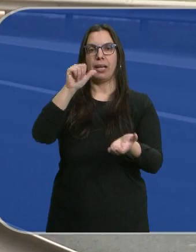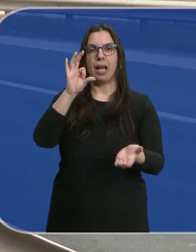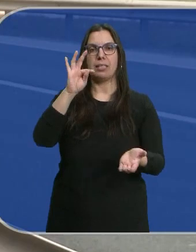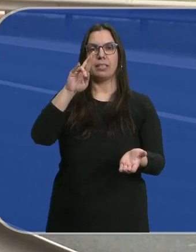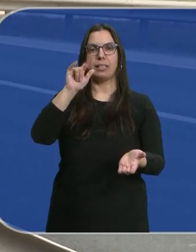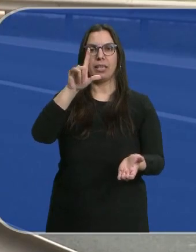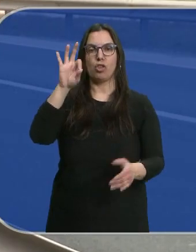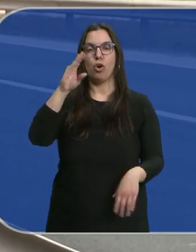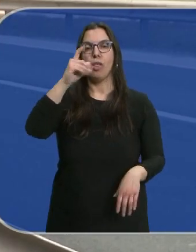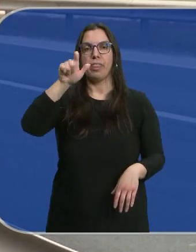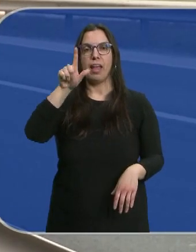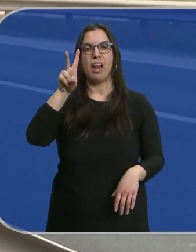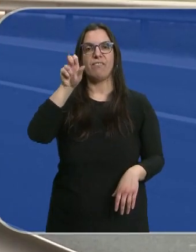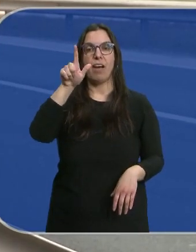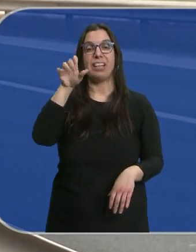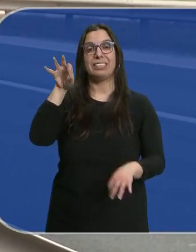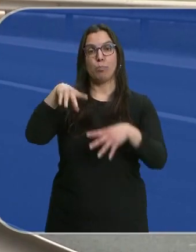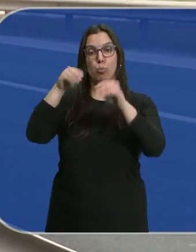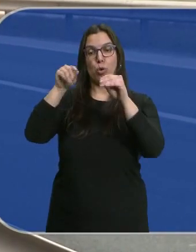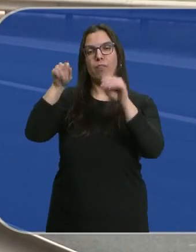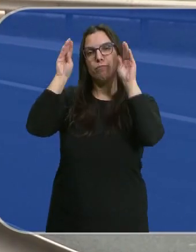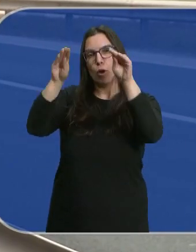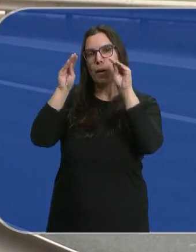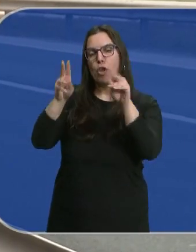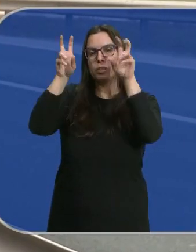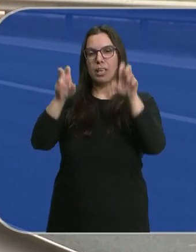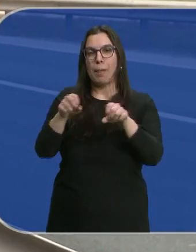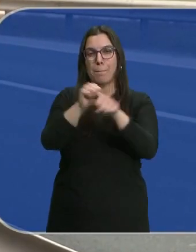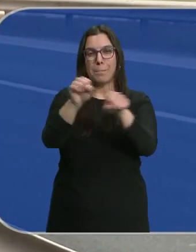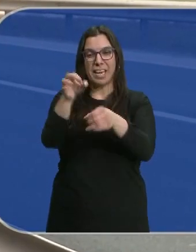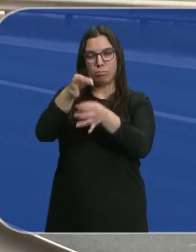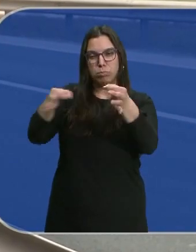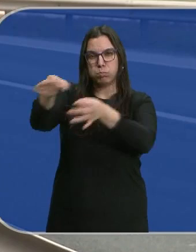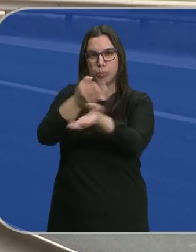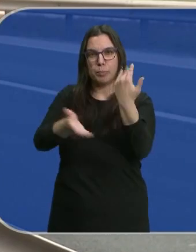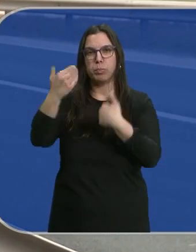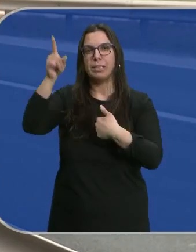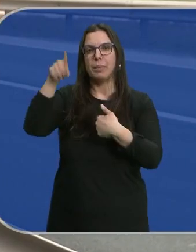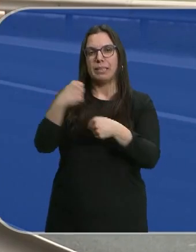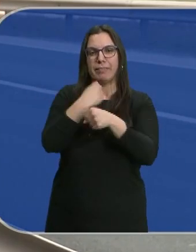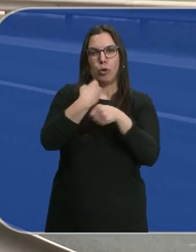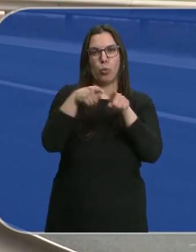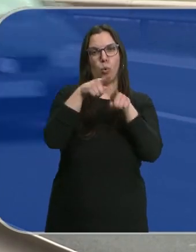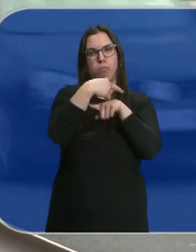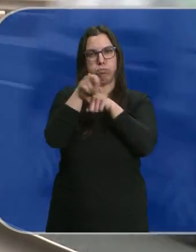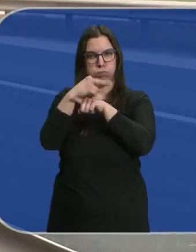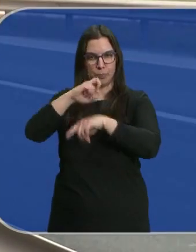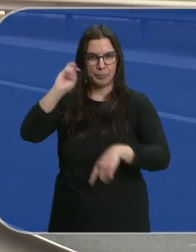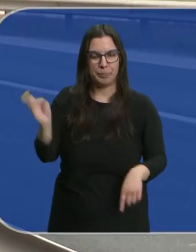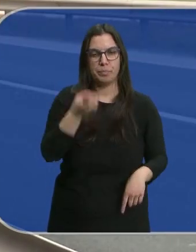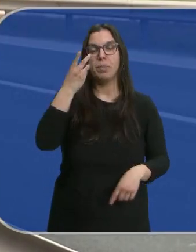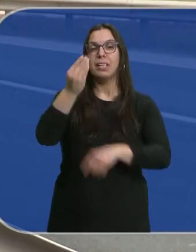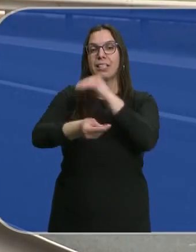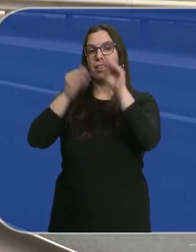Val, en Burgos, donde van a recibir formación en tareas de desminado y labores de artillería. Una formación que se prolongará durante